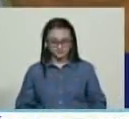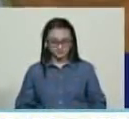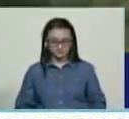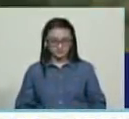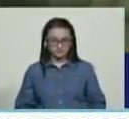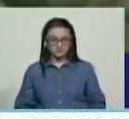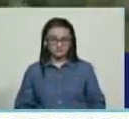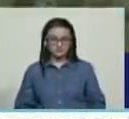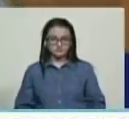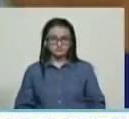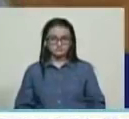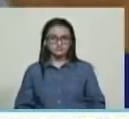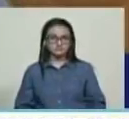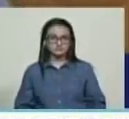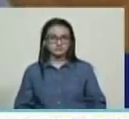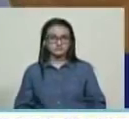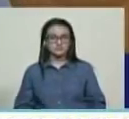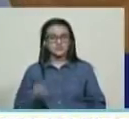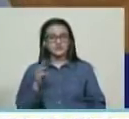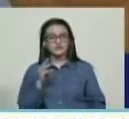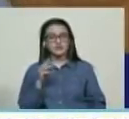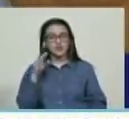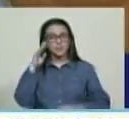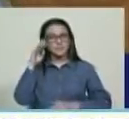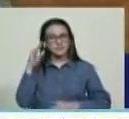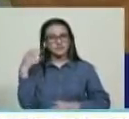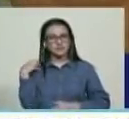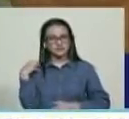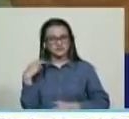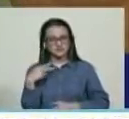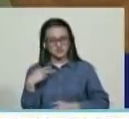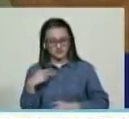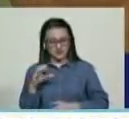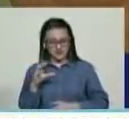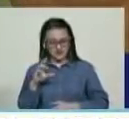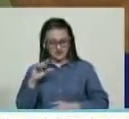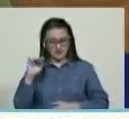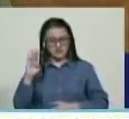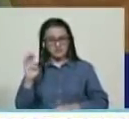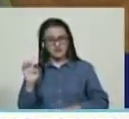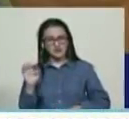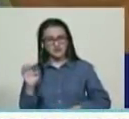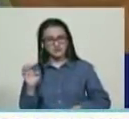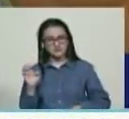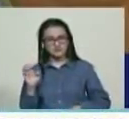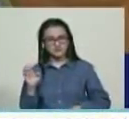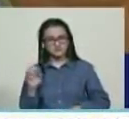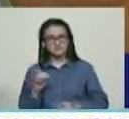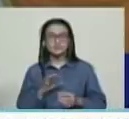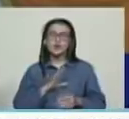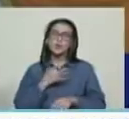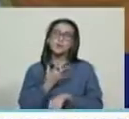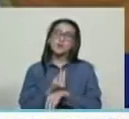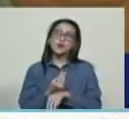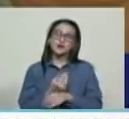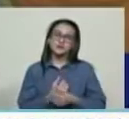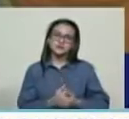de Brigada Ernesto Edmundo Pérez Mota, comandante de la 32 Brigada Caribe de la guarnición del Estado